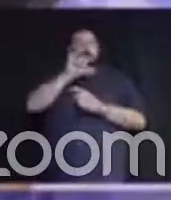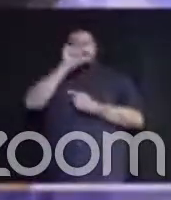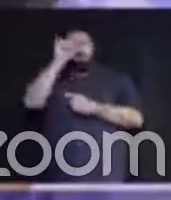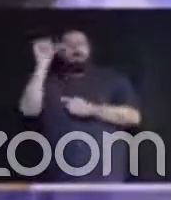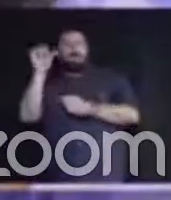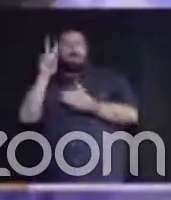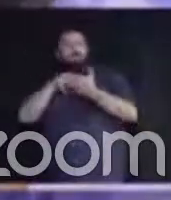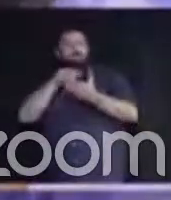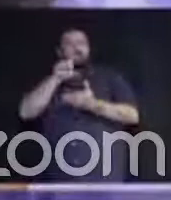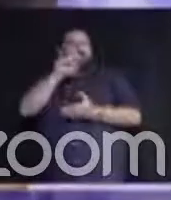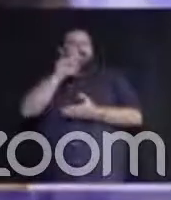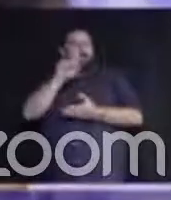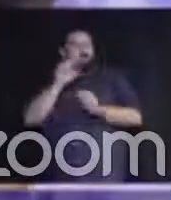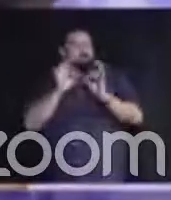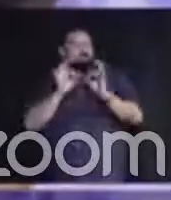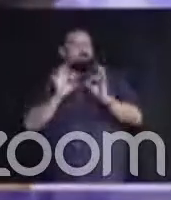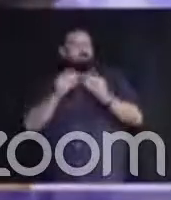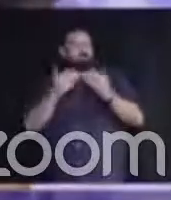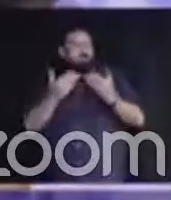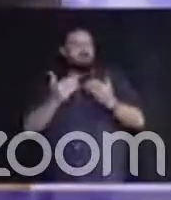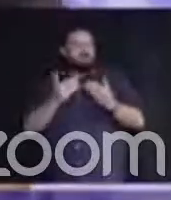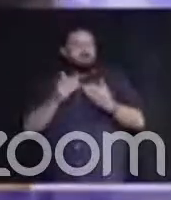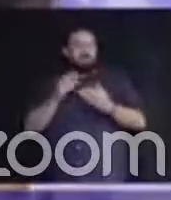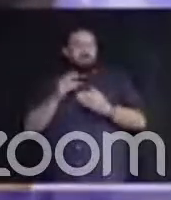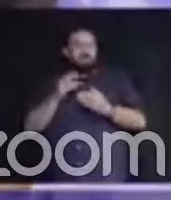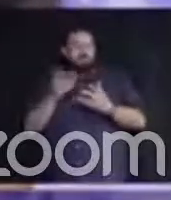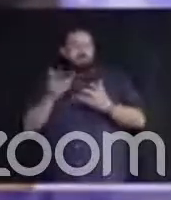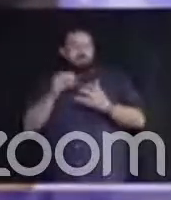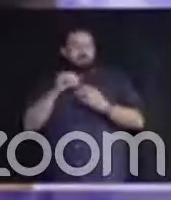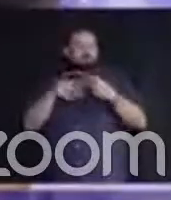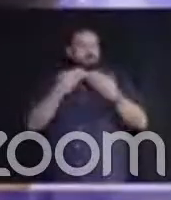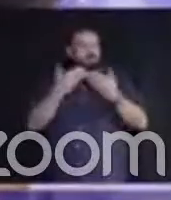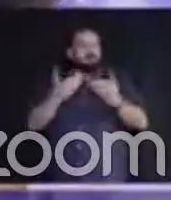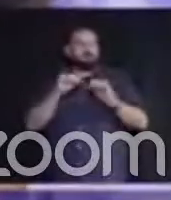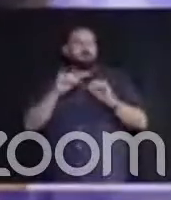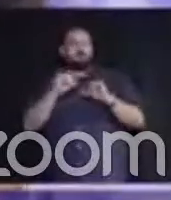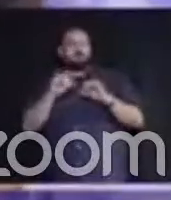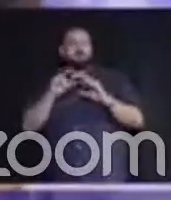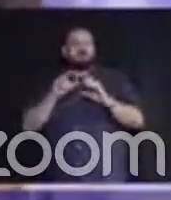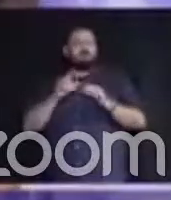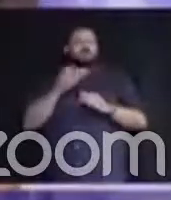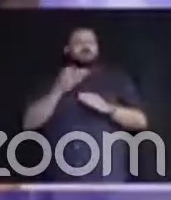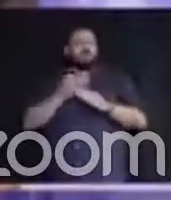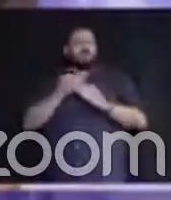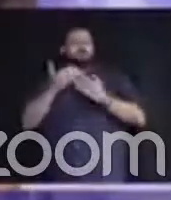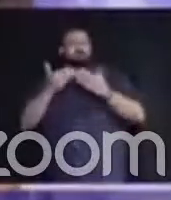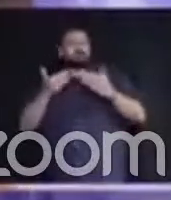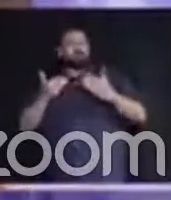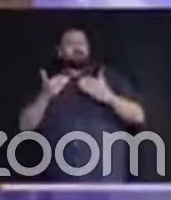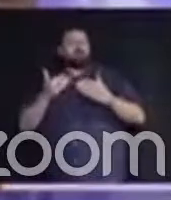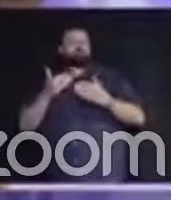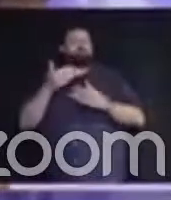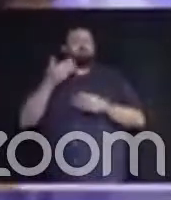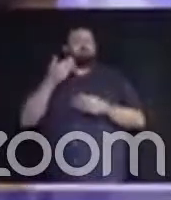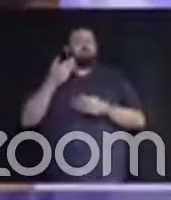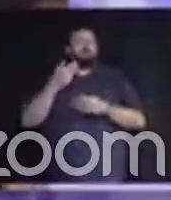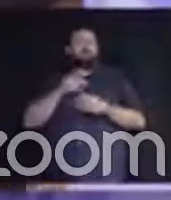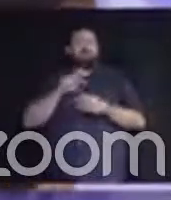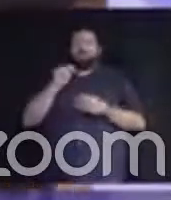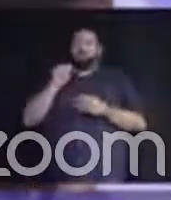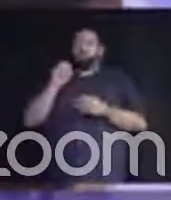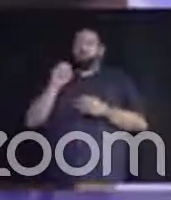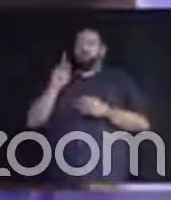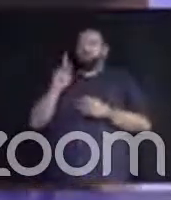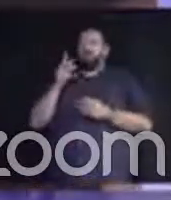estamos contando del 20, ¿no? Sí, porque estamos hacia atrás. Entonces, top